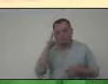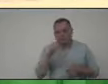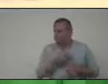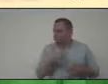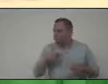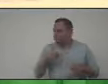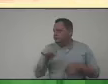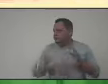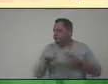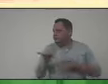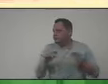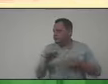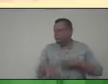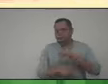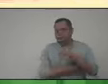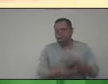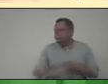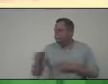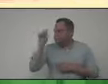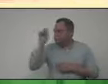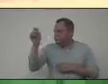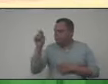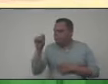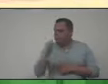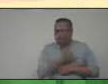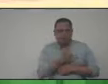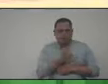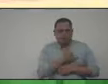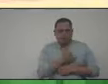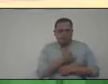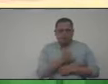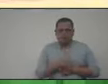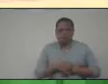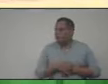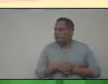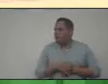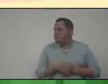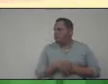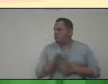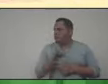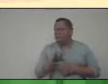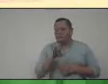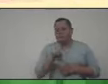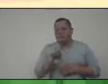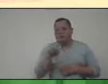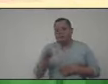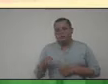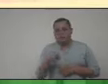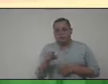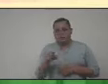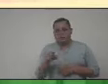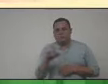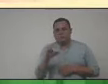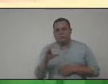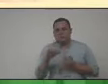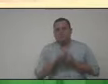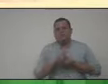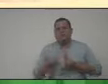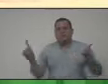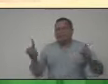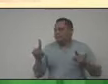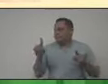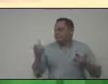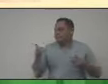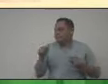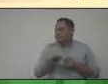Salud, llevar al ministerio que Yopal no tiene esa UPC diferencial que tienen los